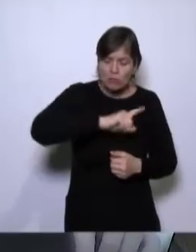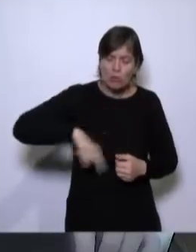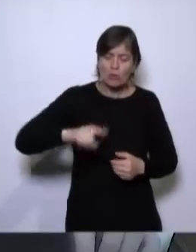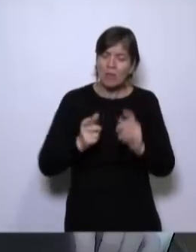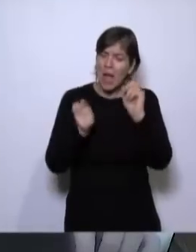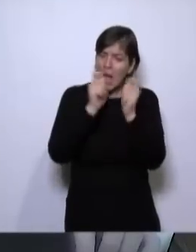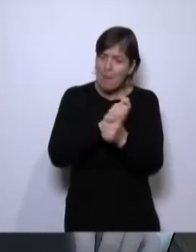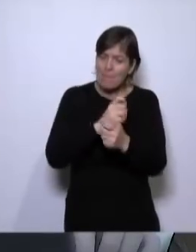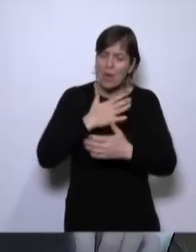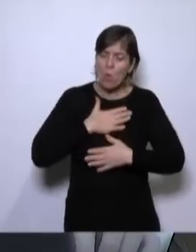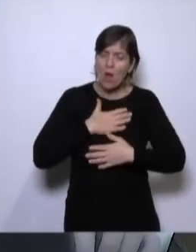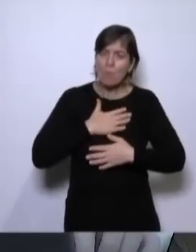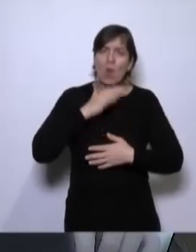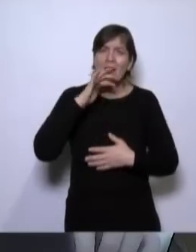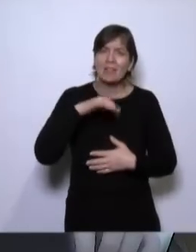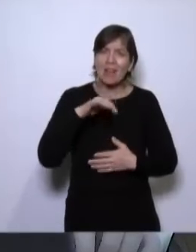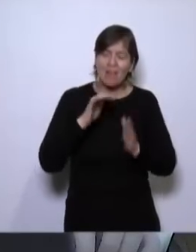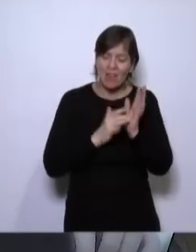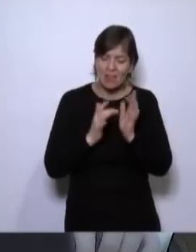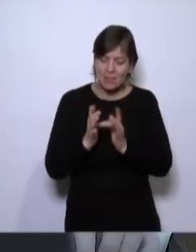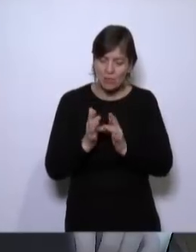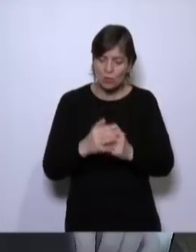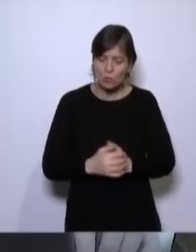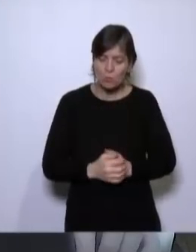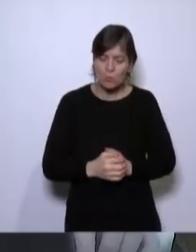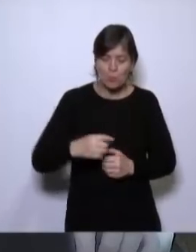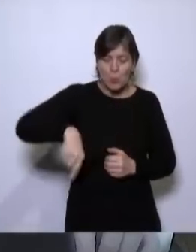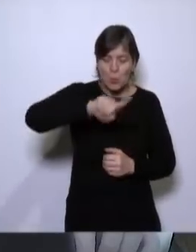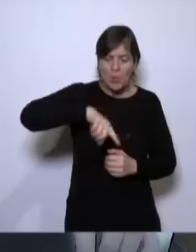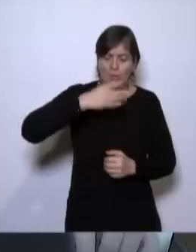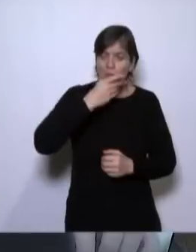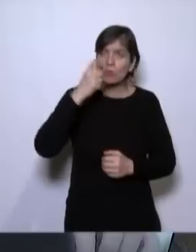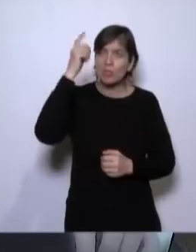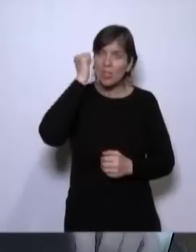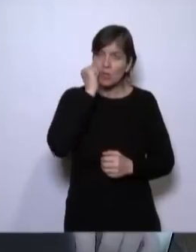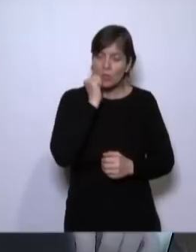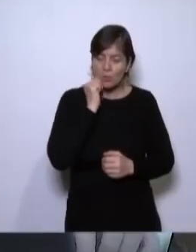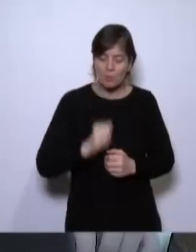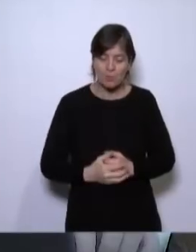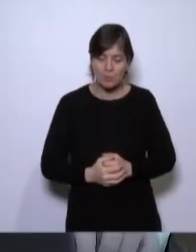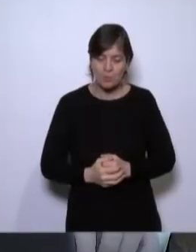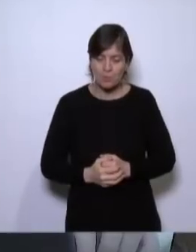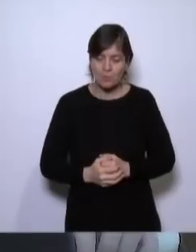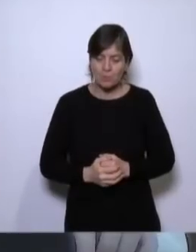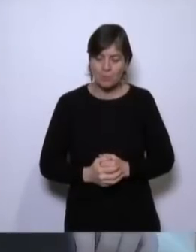para nosotros en el cuerpo y la sangre de Jesucristo nuestro Señor.